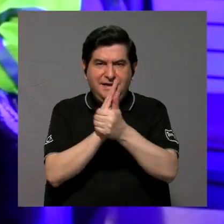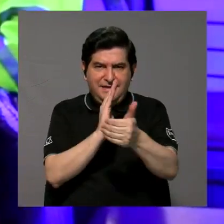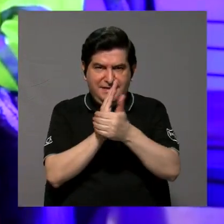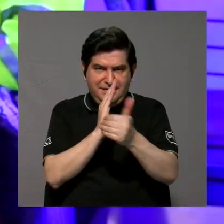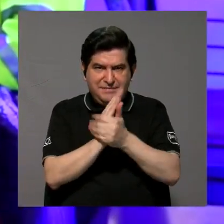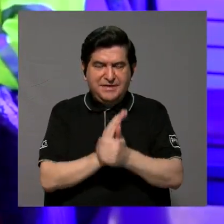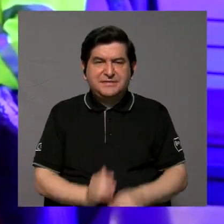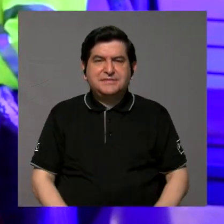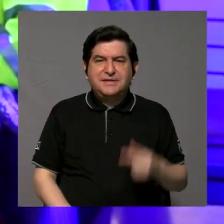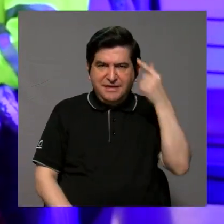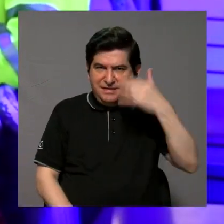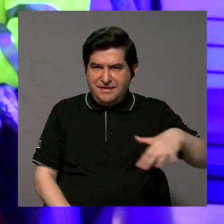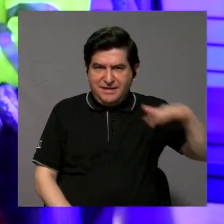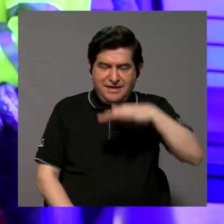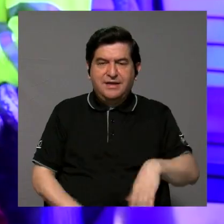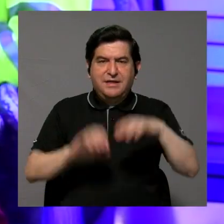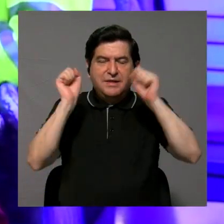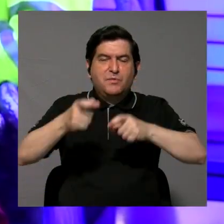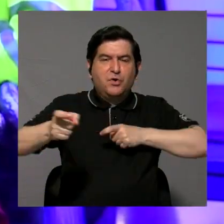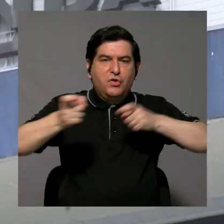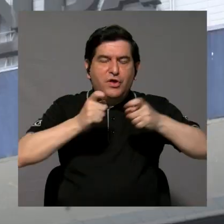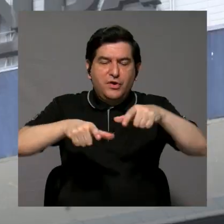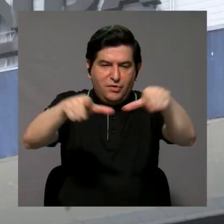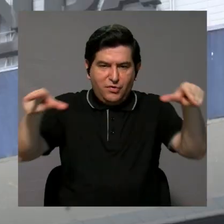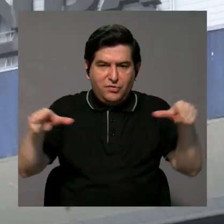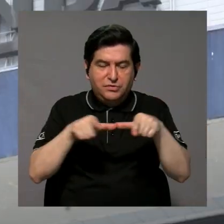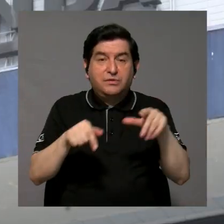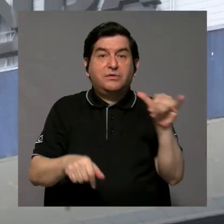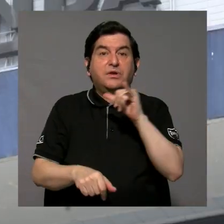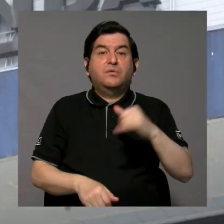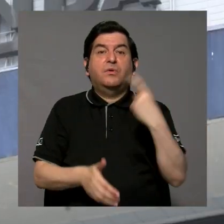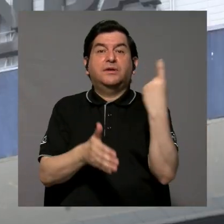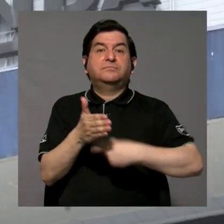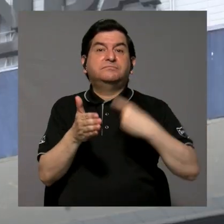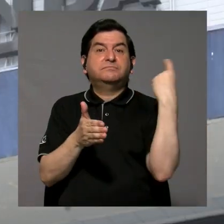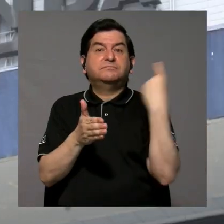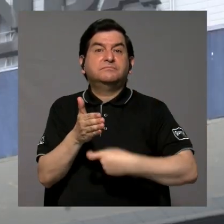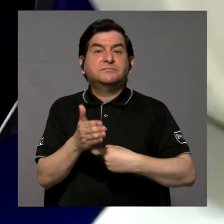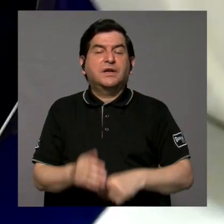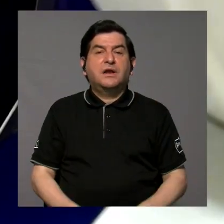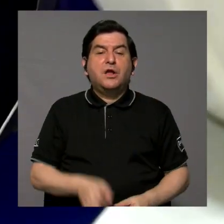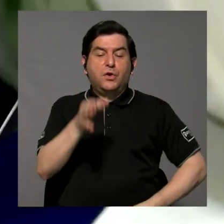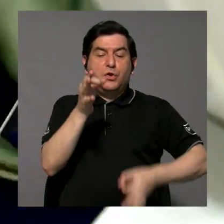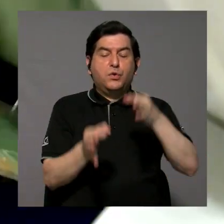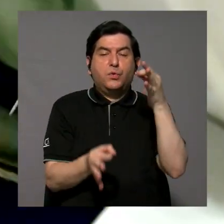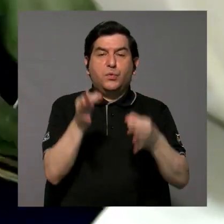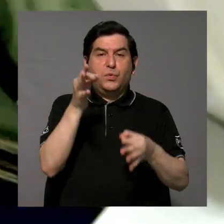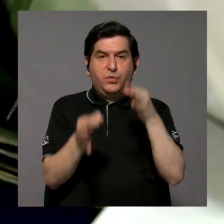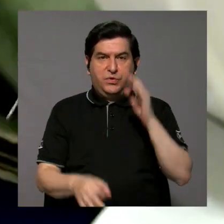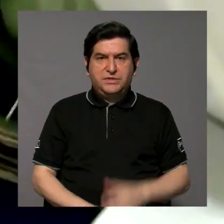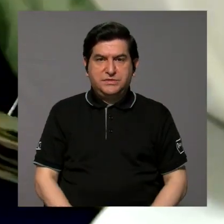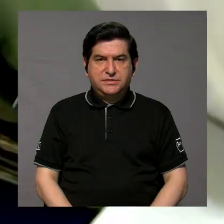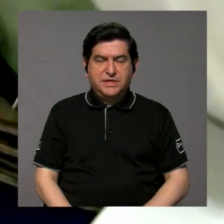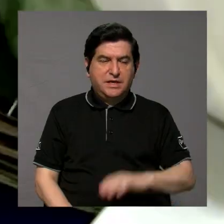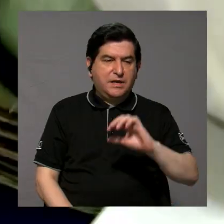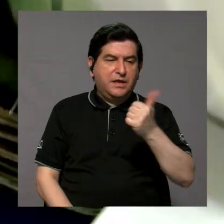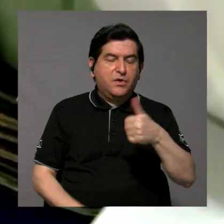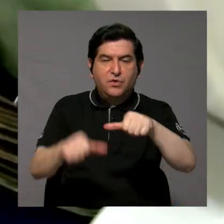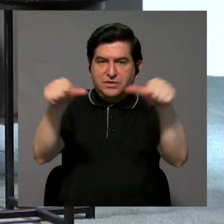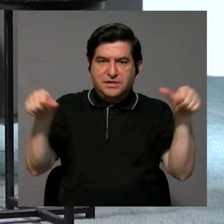tienen los estados de ejercer el control territorial, pero también tributario y judicial sobre el resto de la